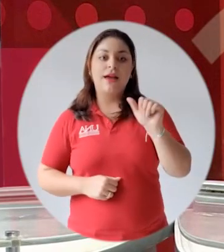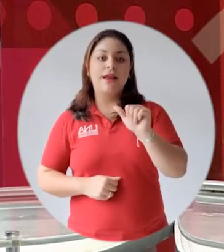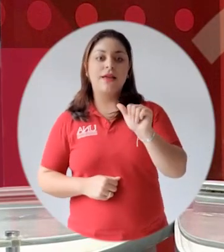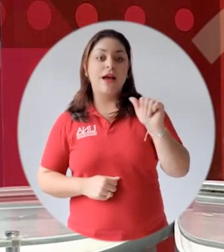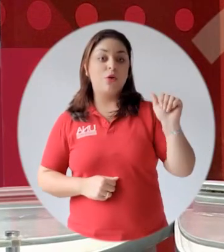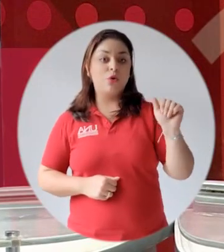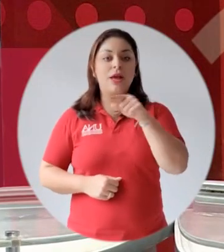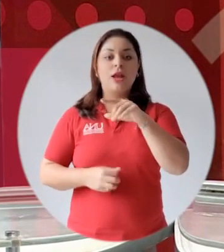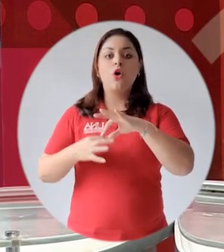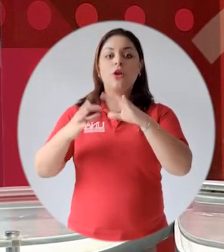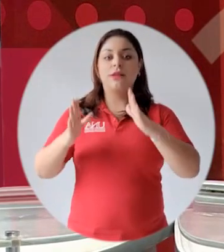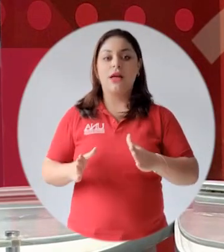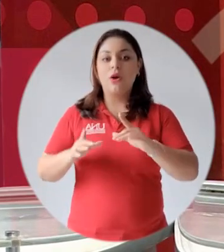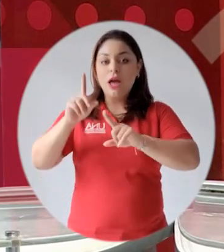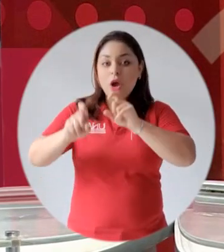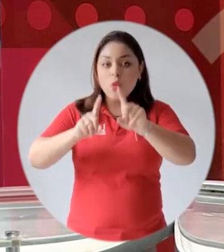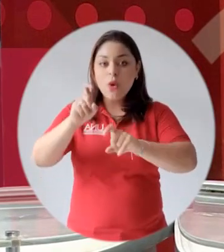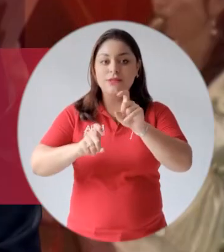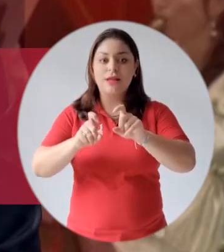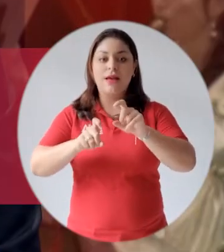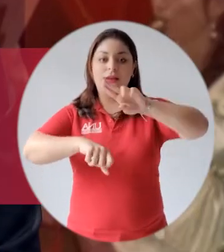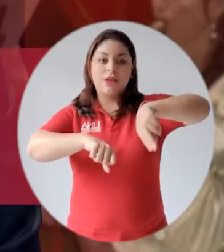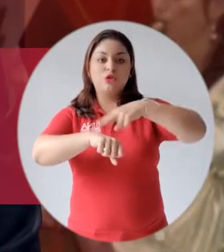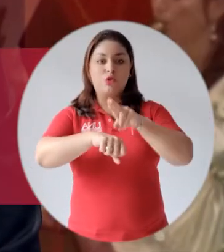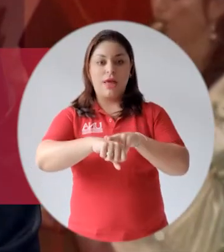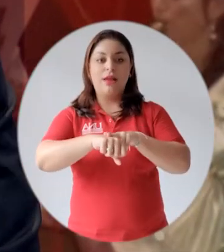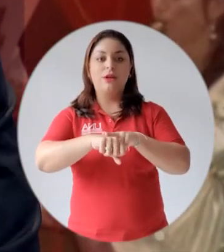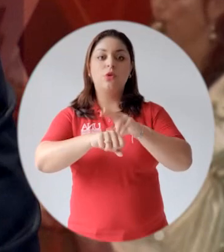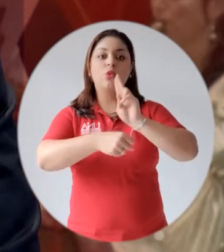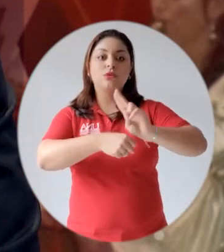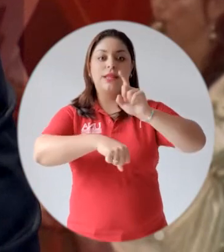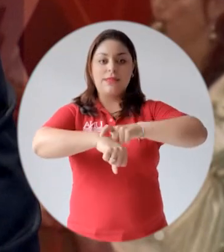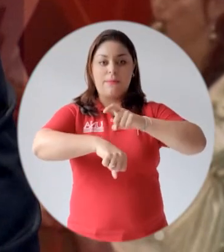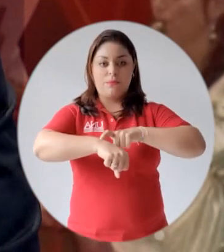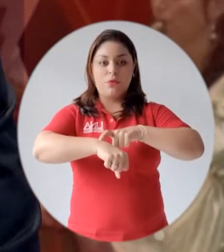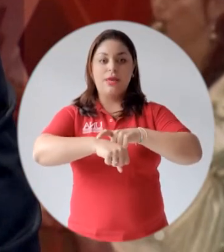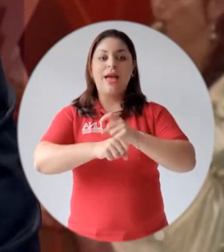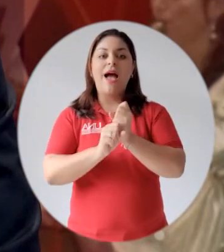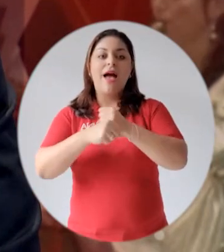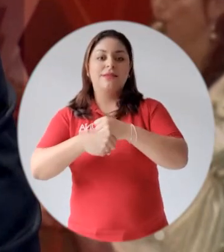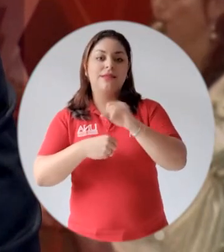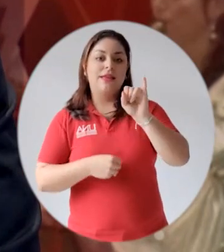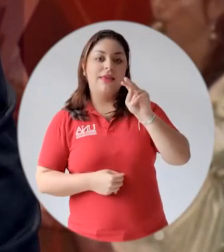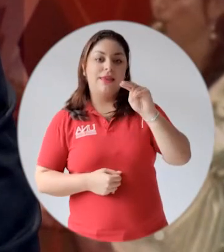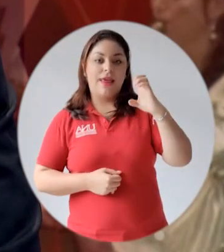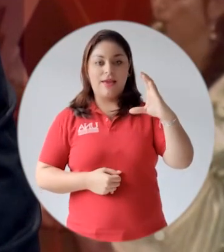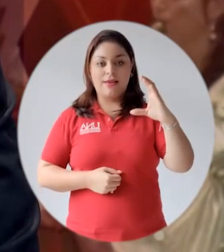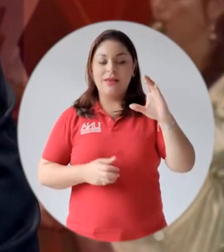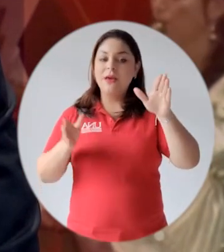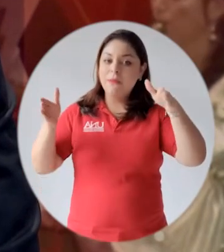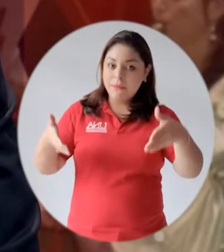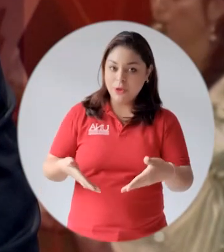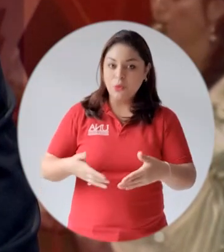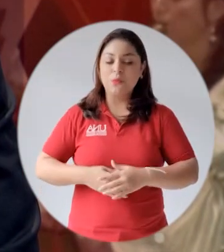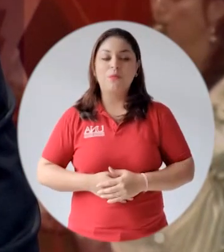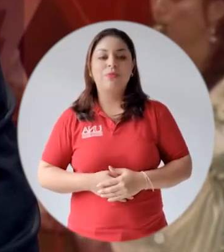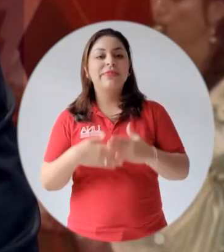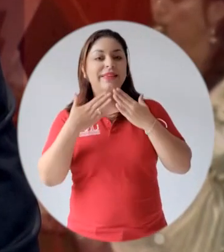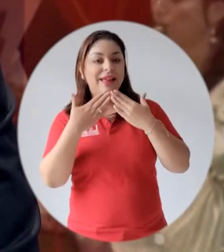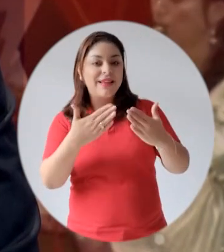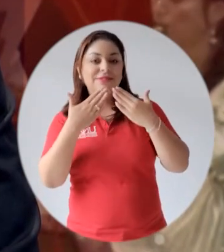es el coordinador de la Encuesta Nacional del Uso del Tiempo que realiza el Instituto Nacional de Estadística y Censos, INEC. Bienvenido. Muchas gracias por